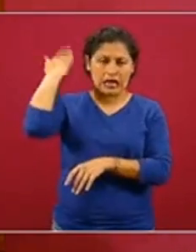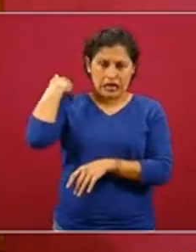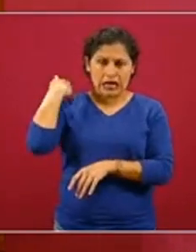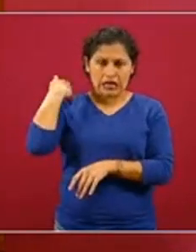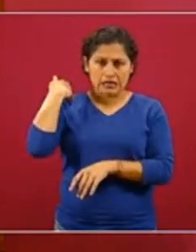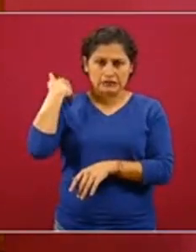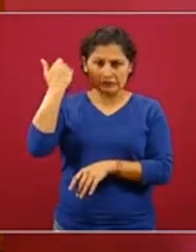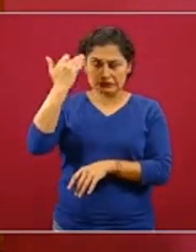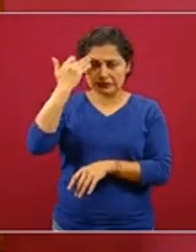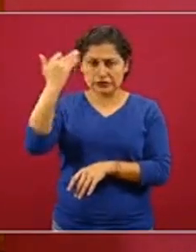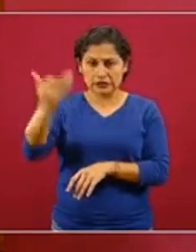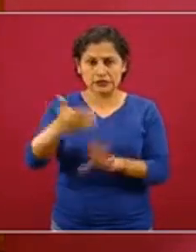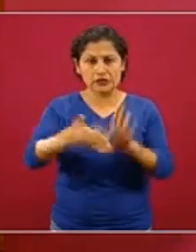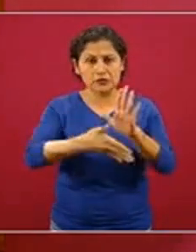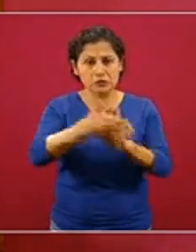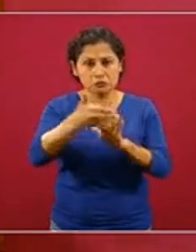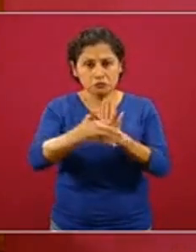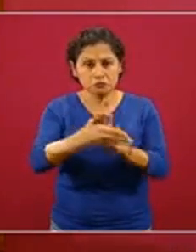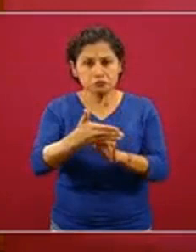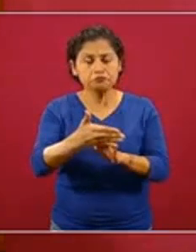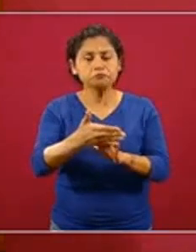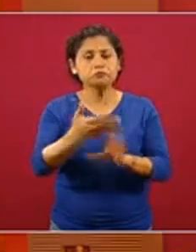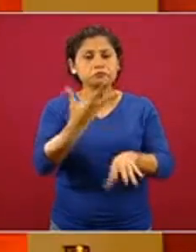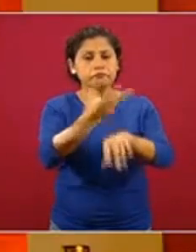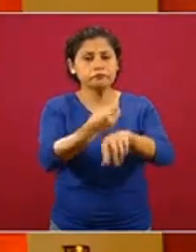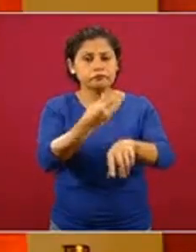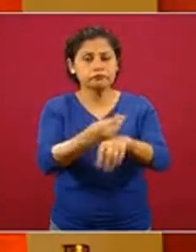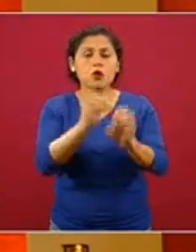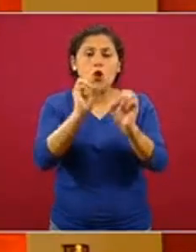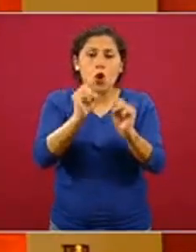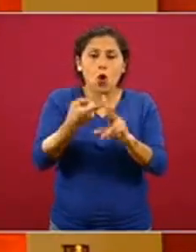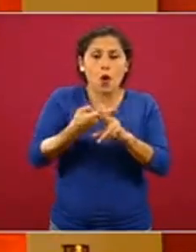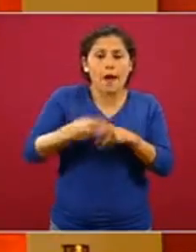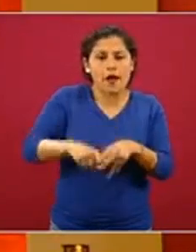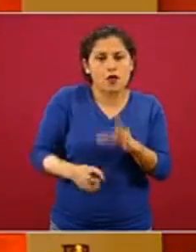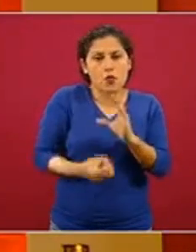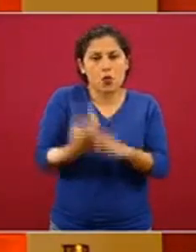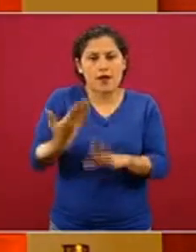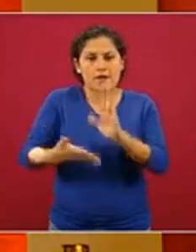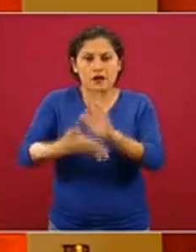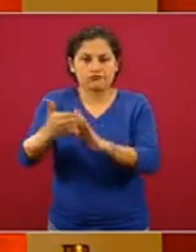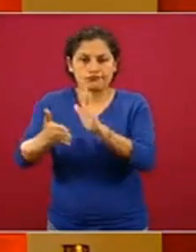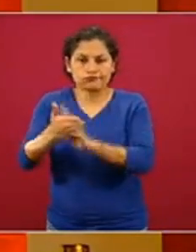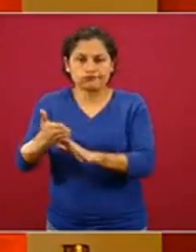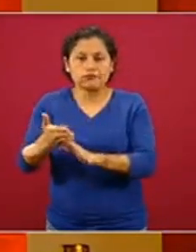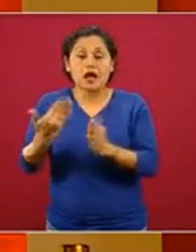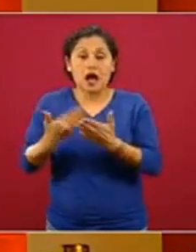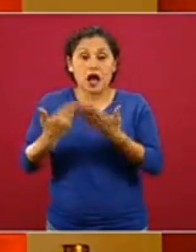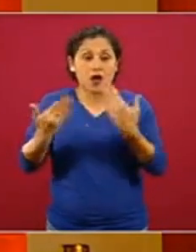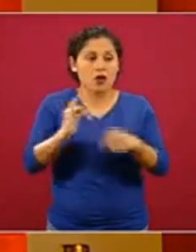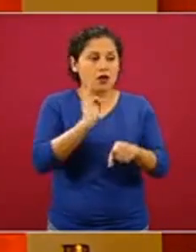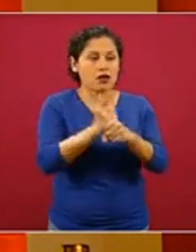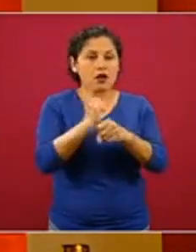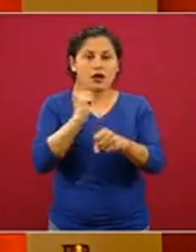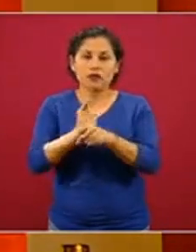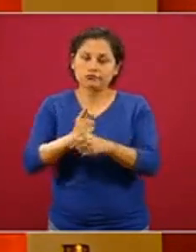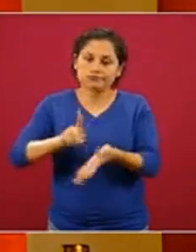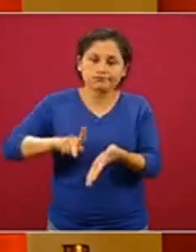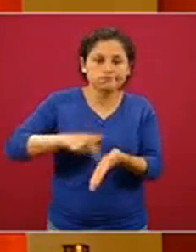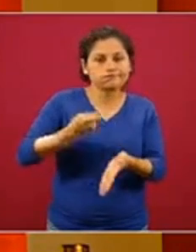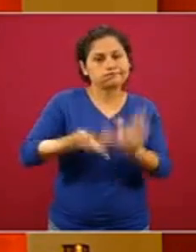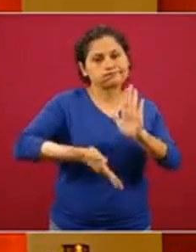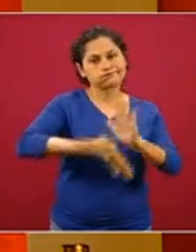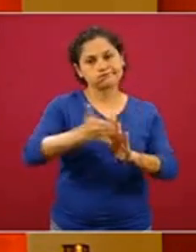de construcción que quedaron abandonadas. Se aprovecharon. Nuestro agradecimiento a las Fuerzas Armadas que